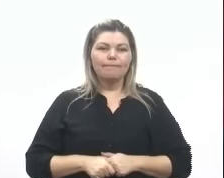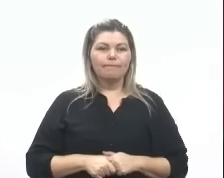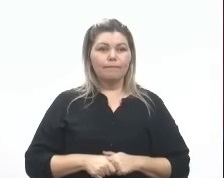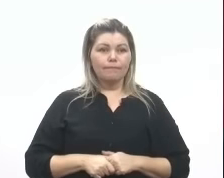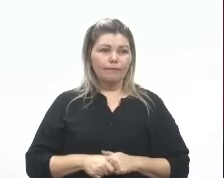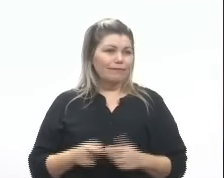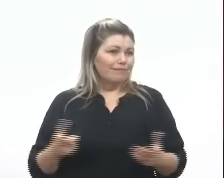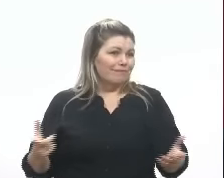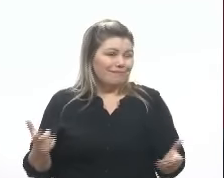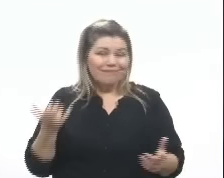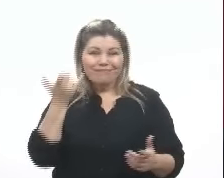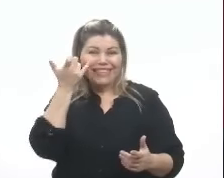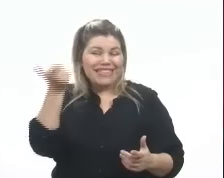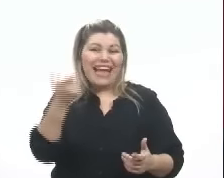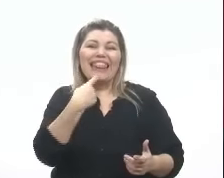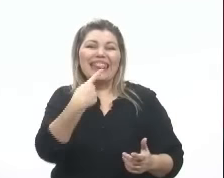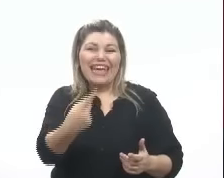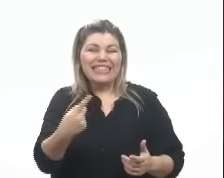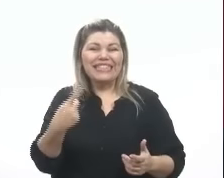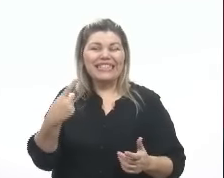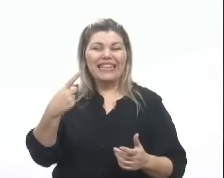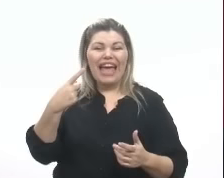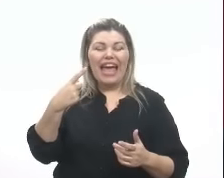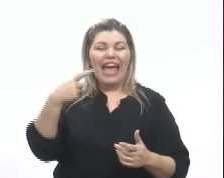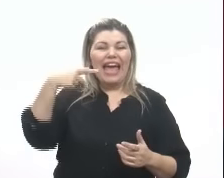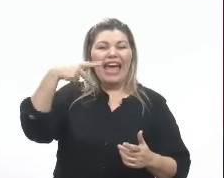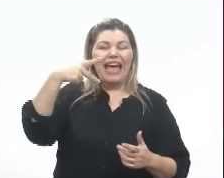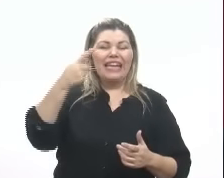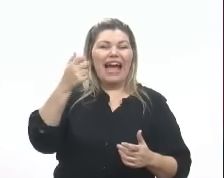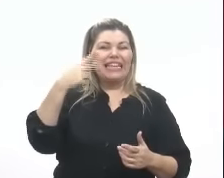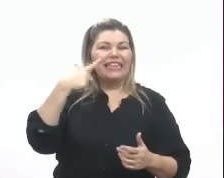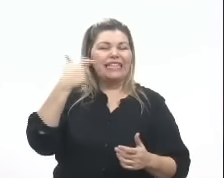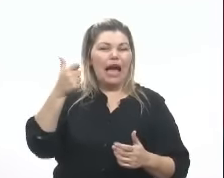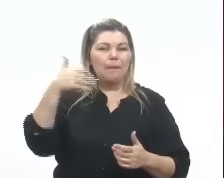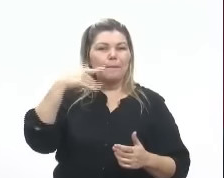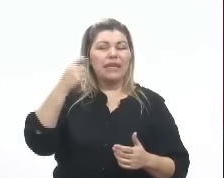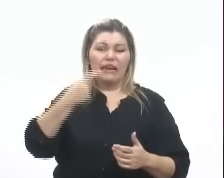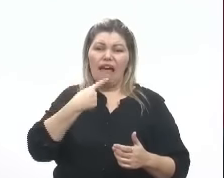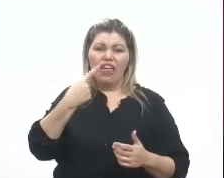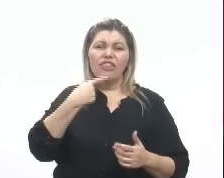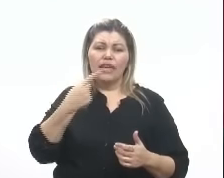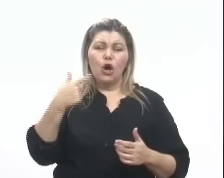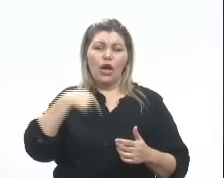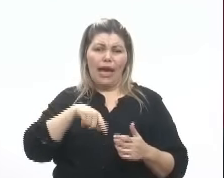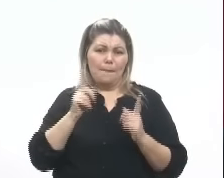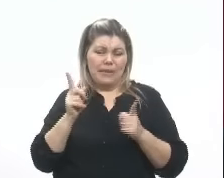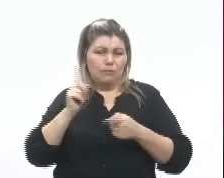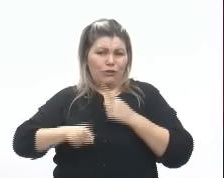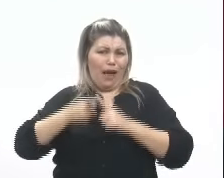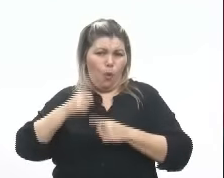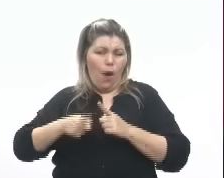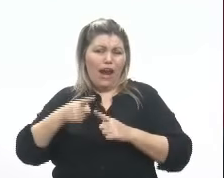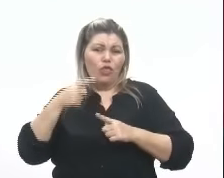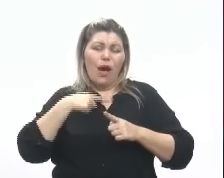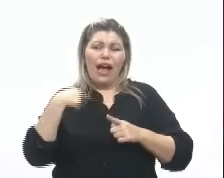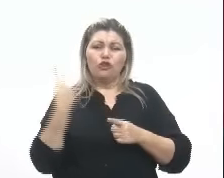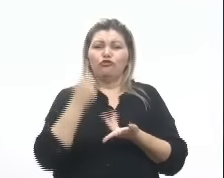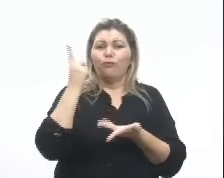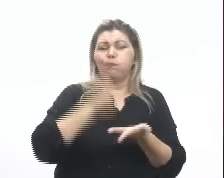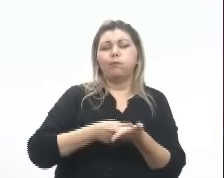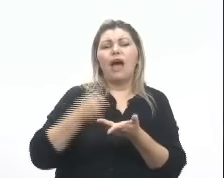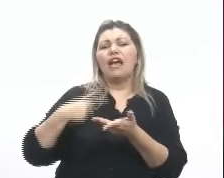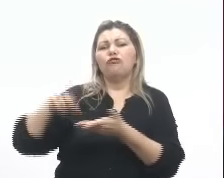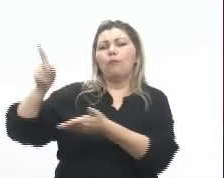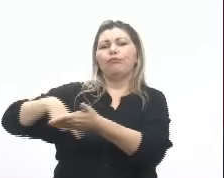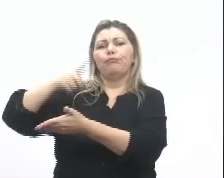Si ya dice que Karina estuvo arreglando con los diputados, que esto van a hacer bolsa todo lo que hacemos acá en el Senado. ¿Por qué esto tiene que nacer de